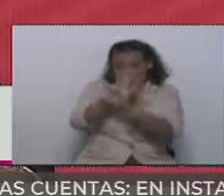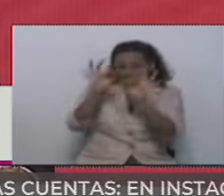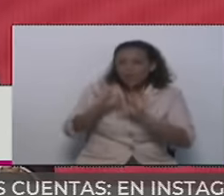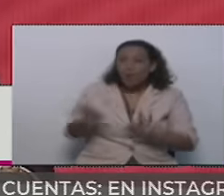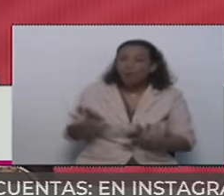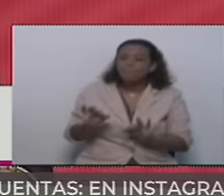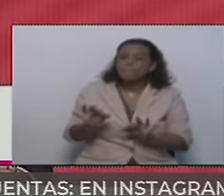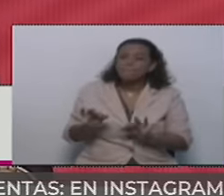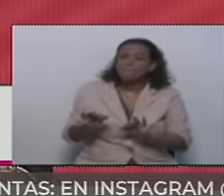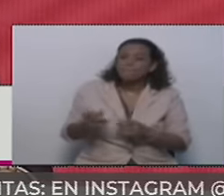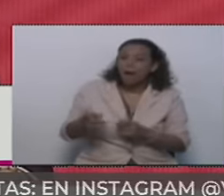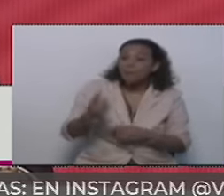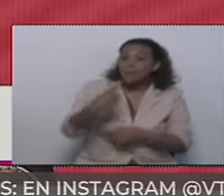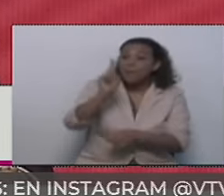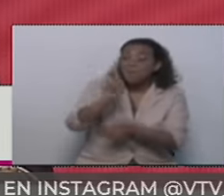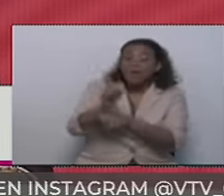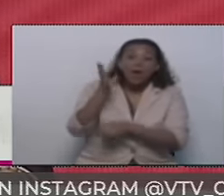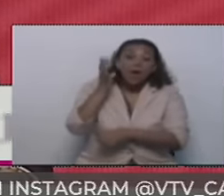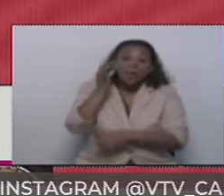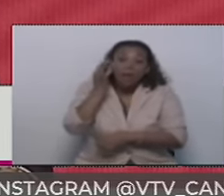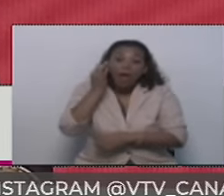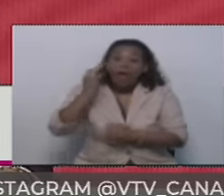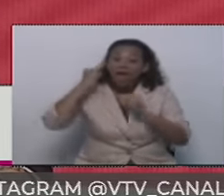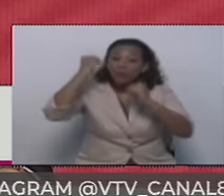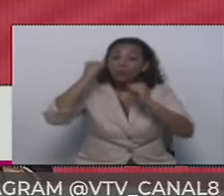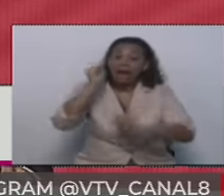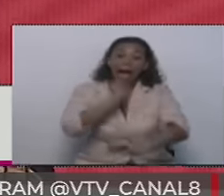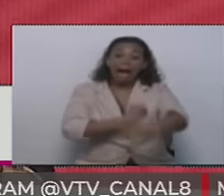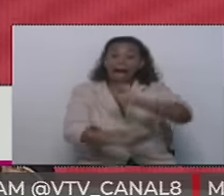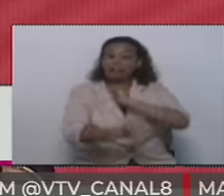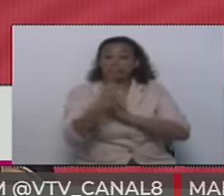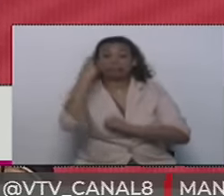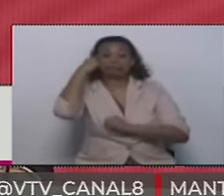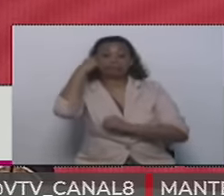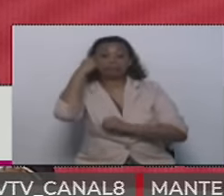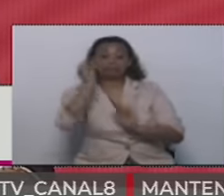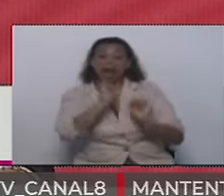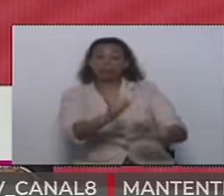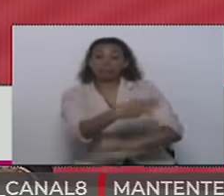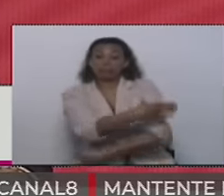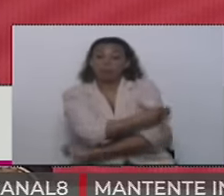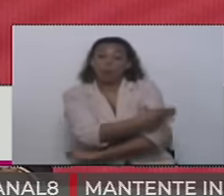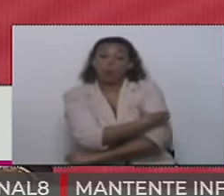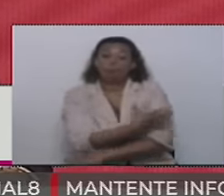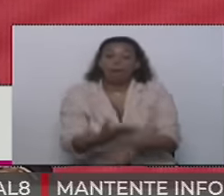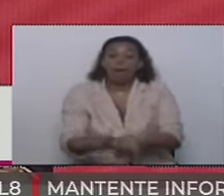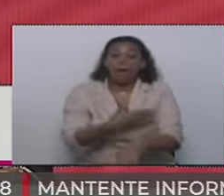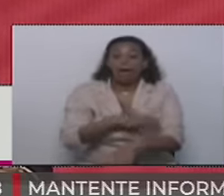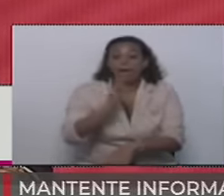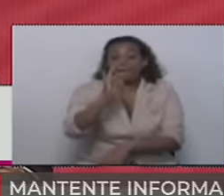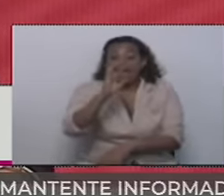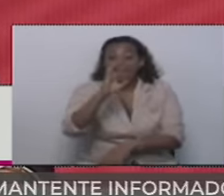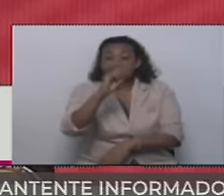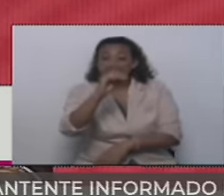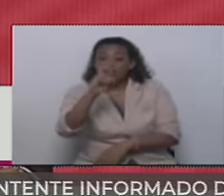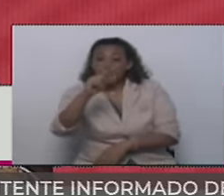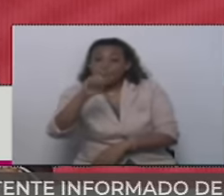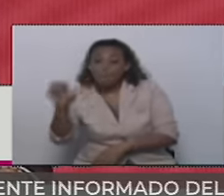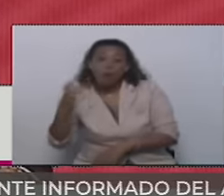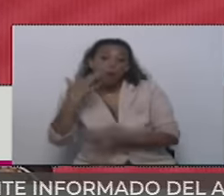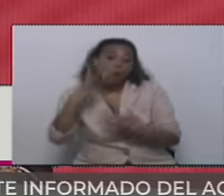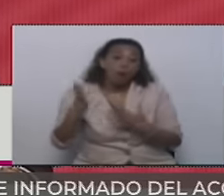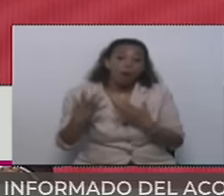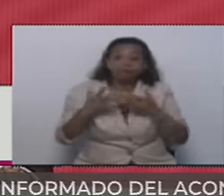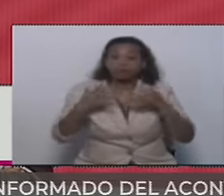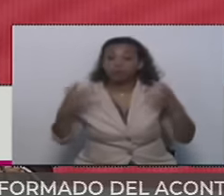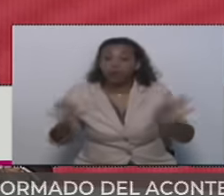y además fue la primera militante antifascista antes que se llamara fascismo o evolucionara o